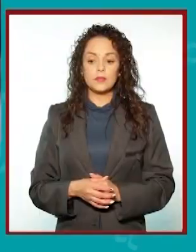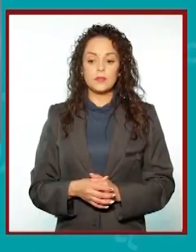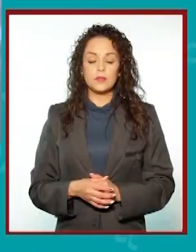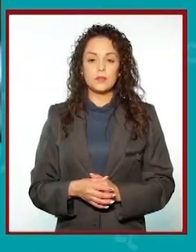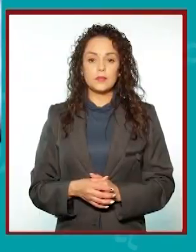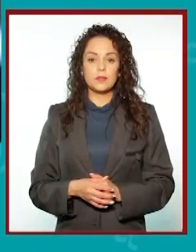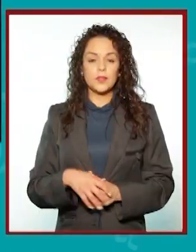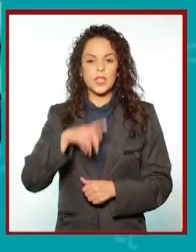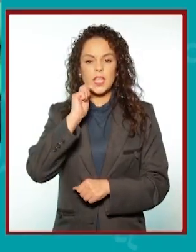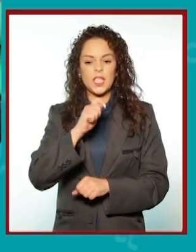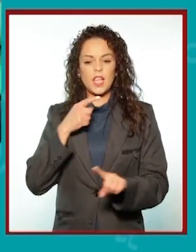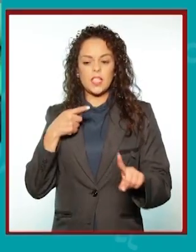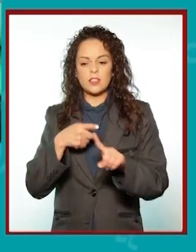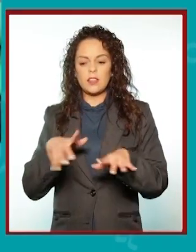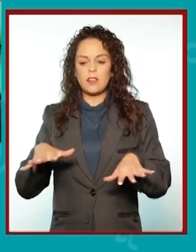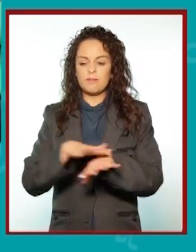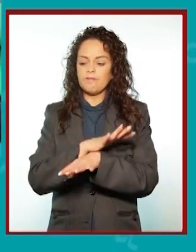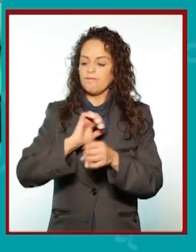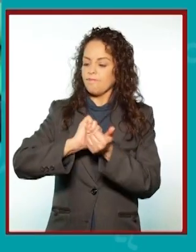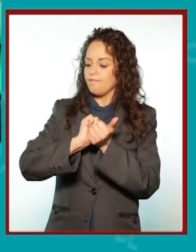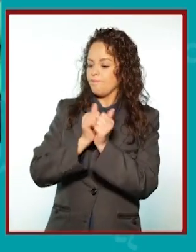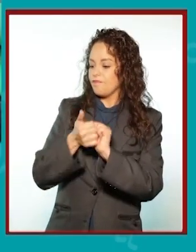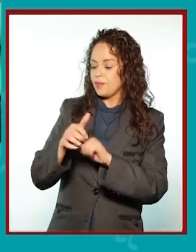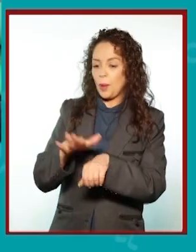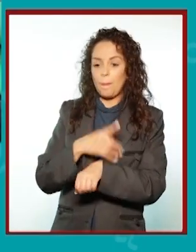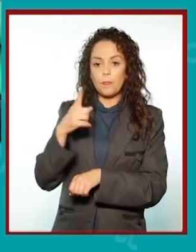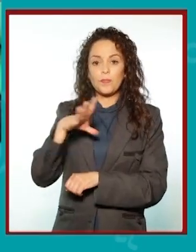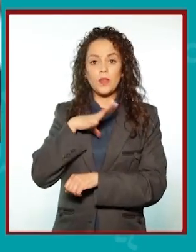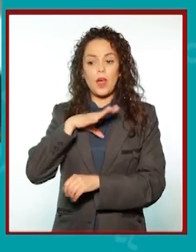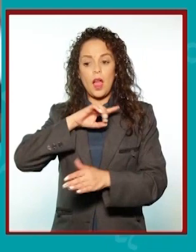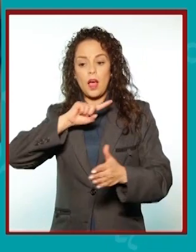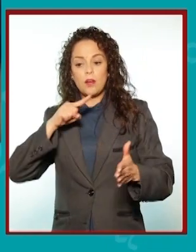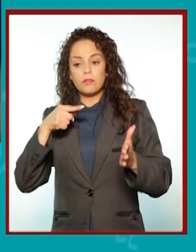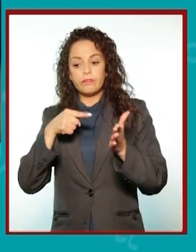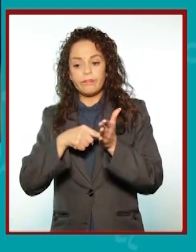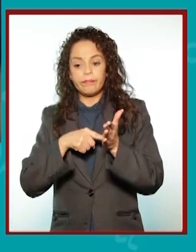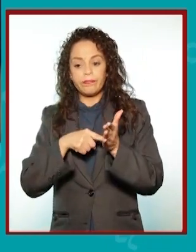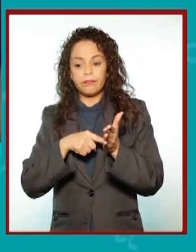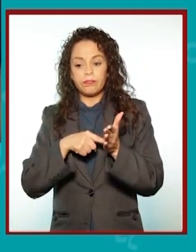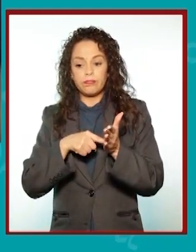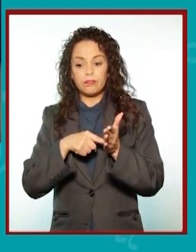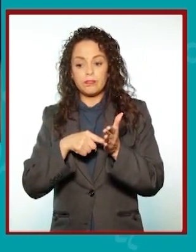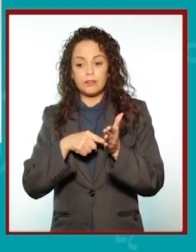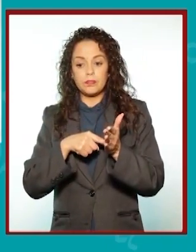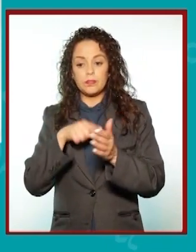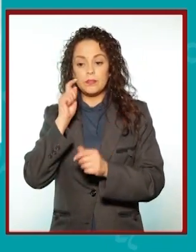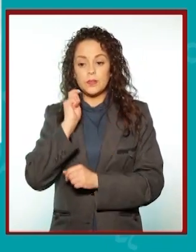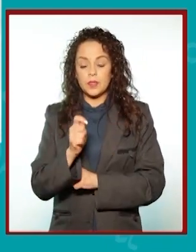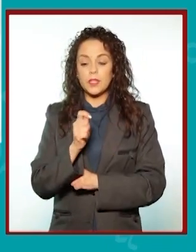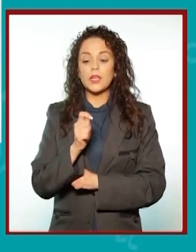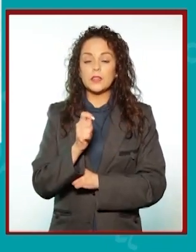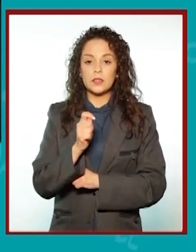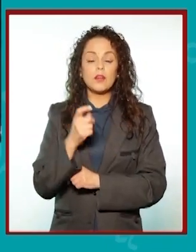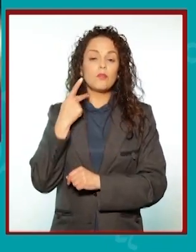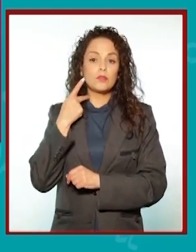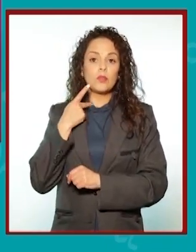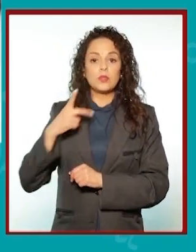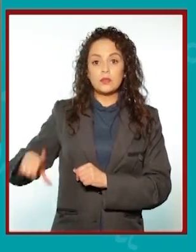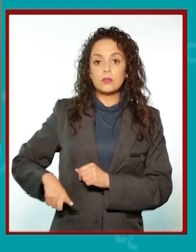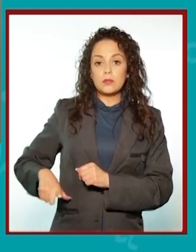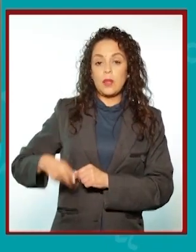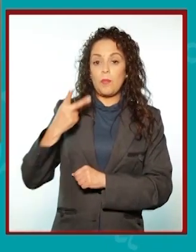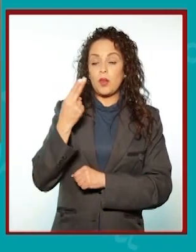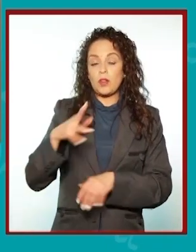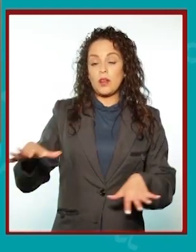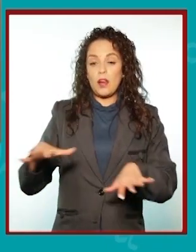Lo vemos como muy transformador porque apunta a la evidencia, apunta a la política pública, pero